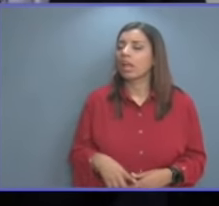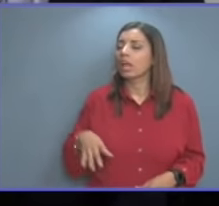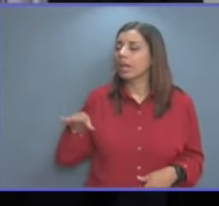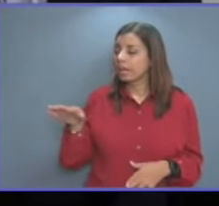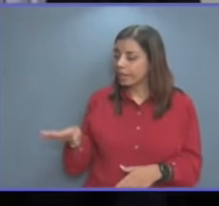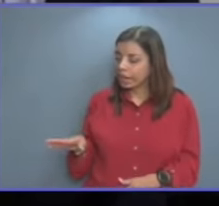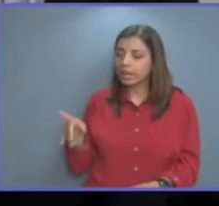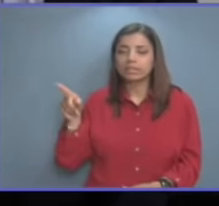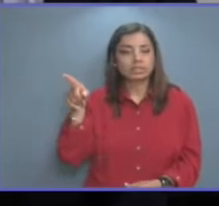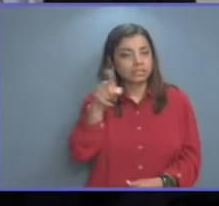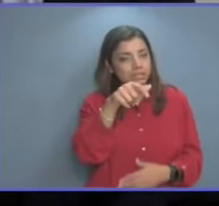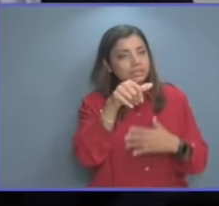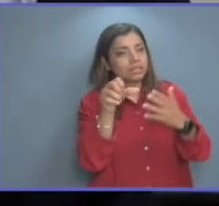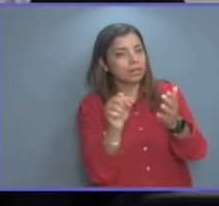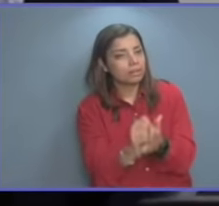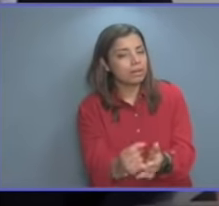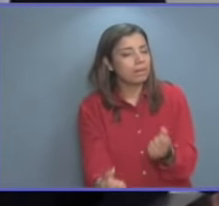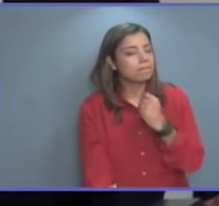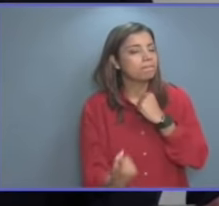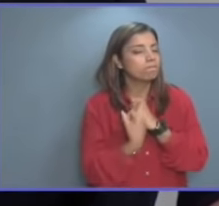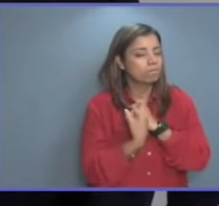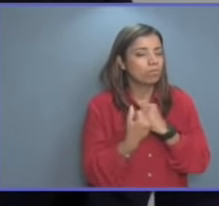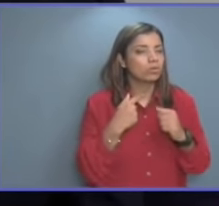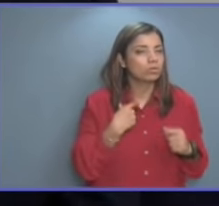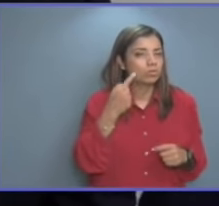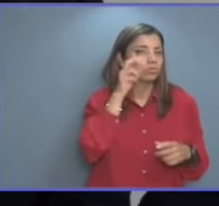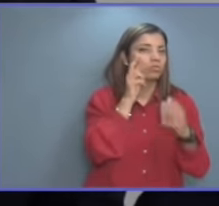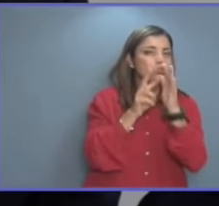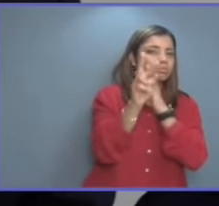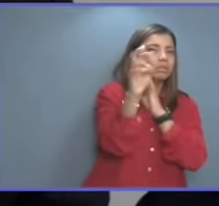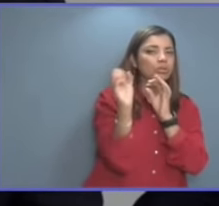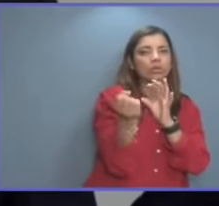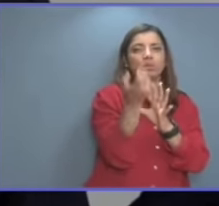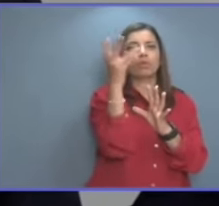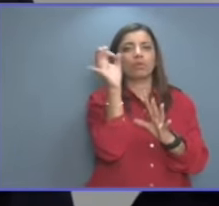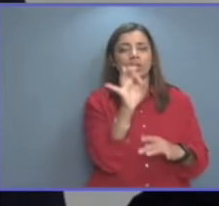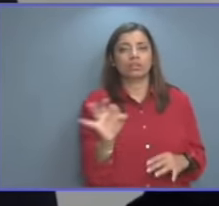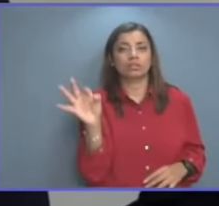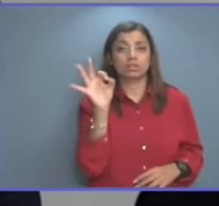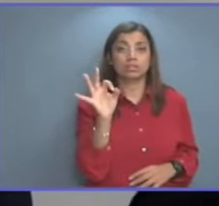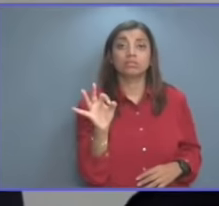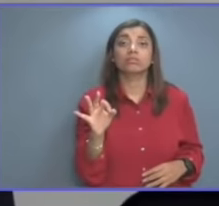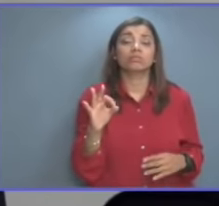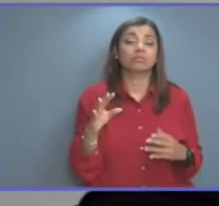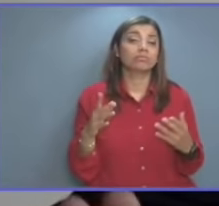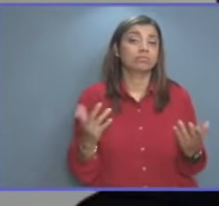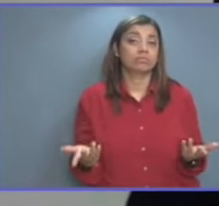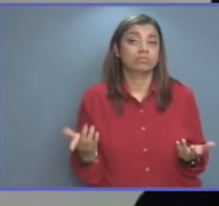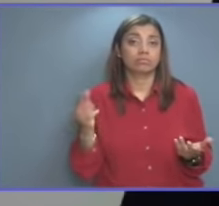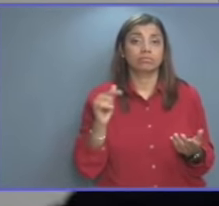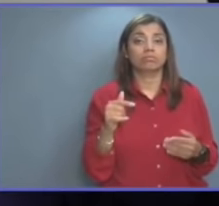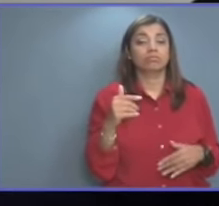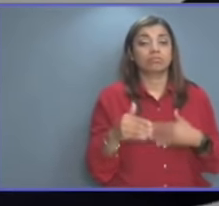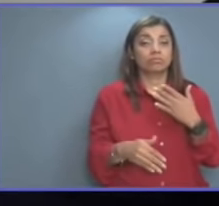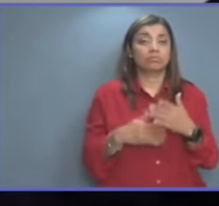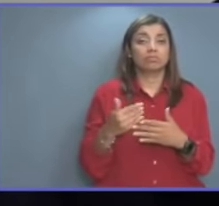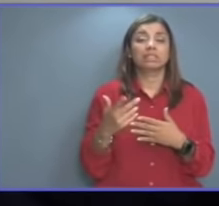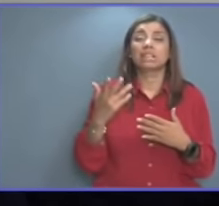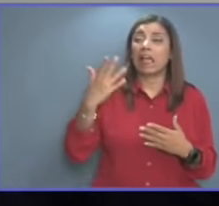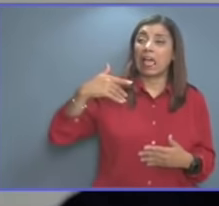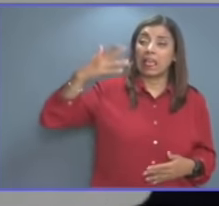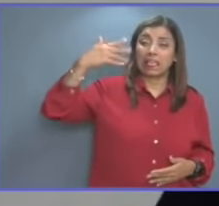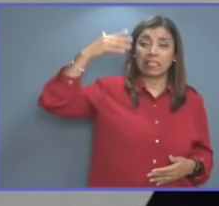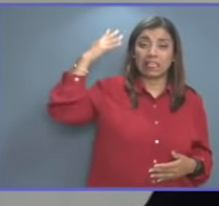la asamblea legislativa con esa visión de modernización dejar esa etapa oscura